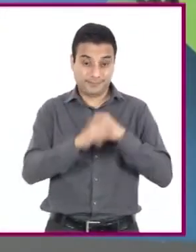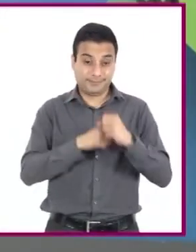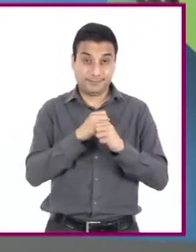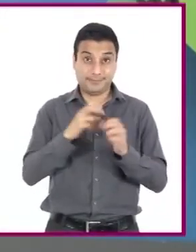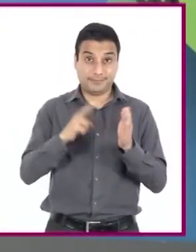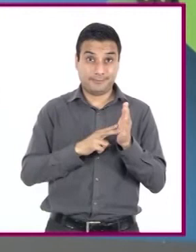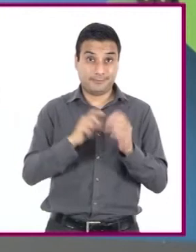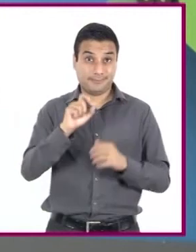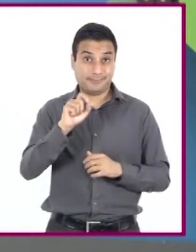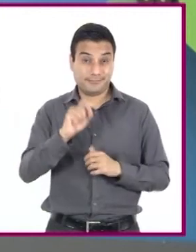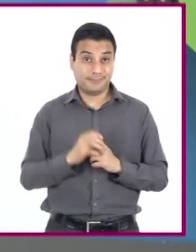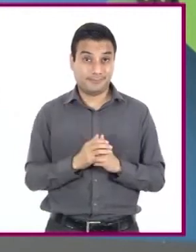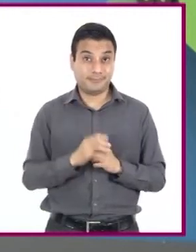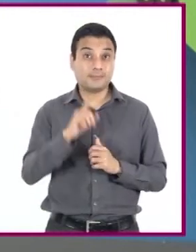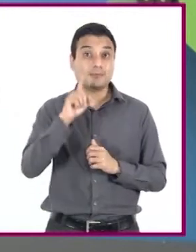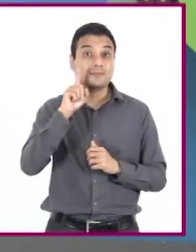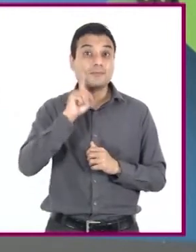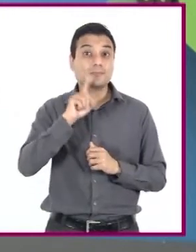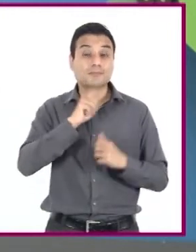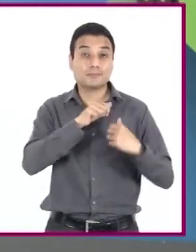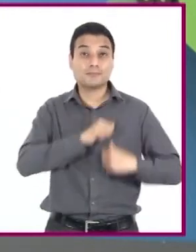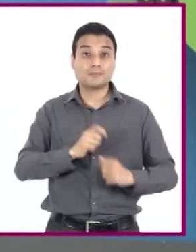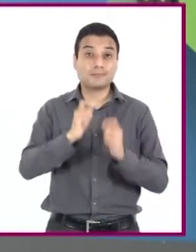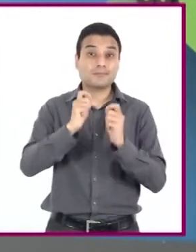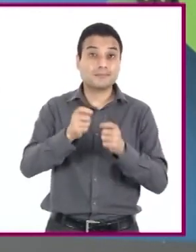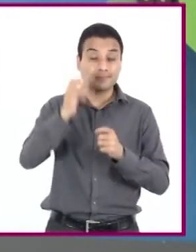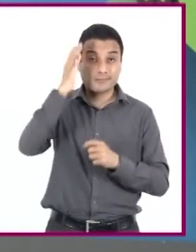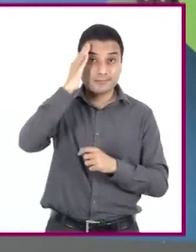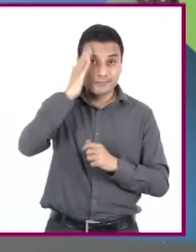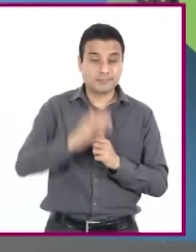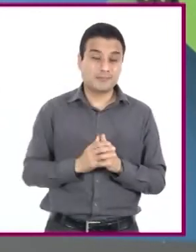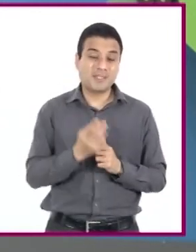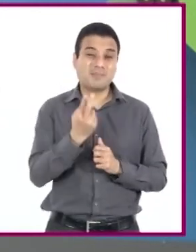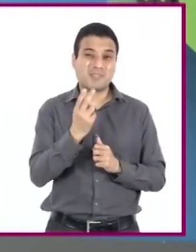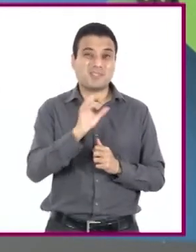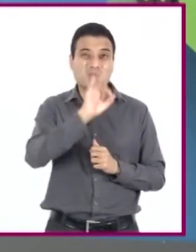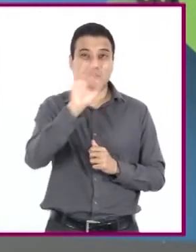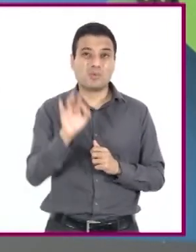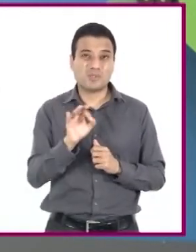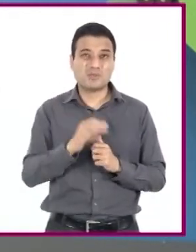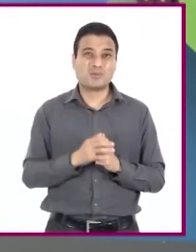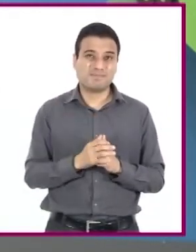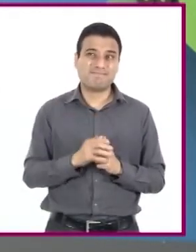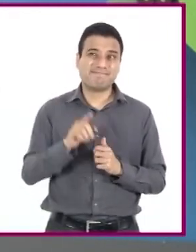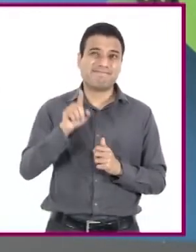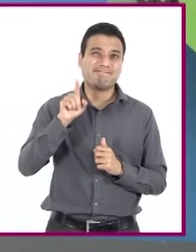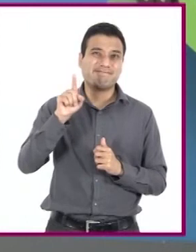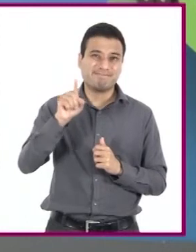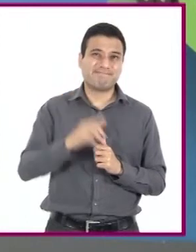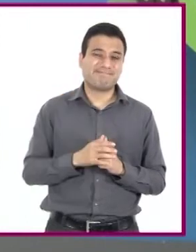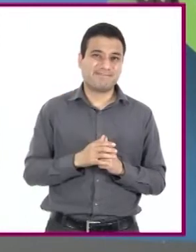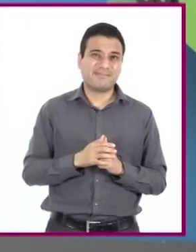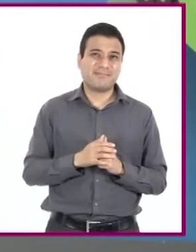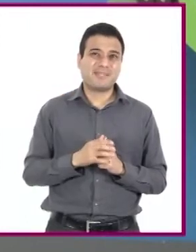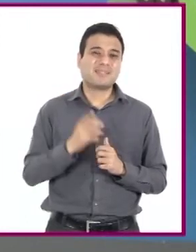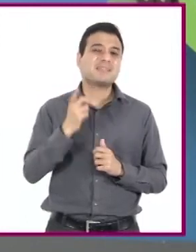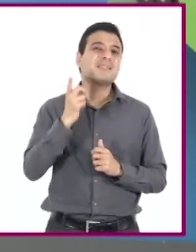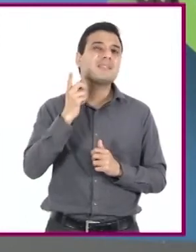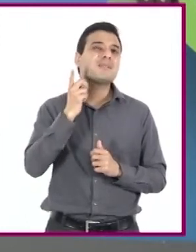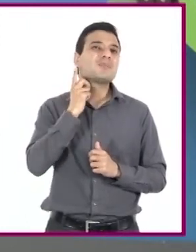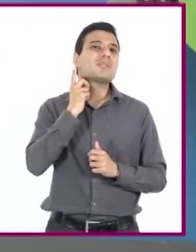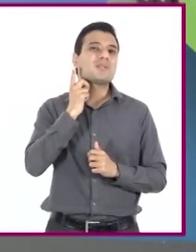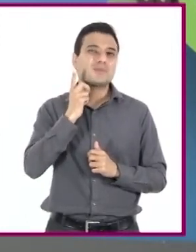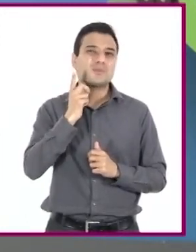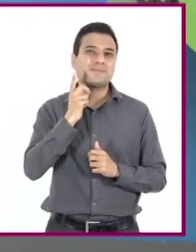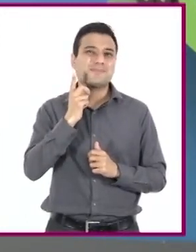las mujeres solo ocupan el 25% de los escaños en los parlamentos nacionales y